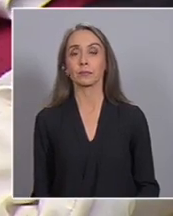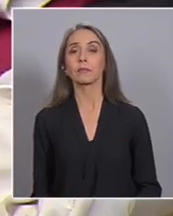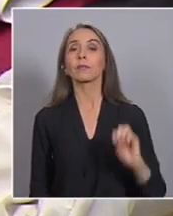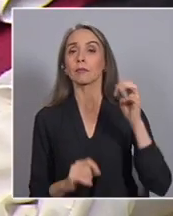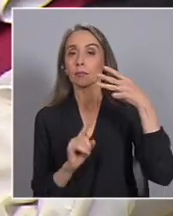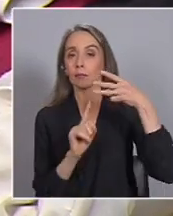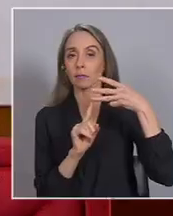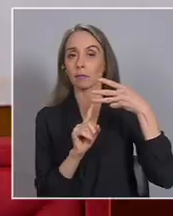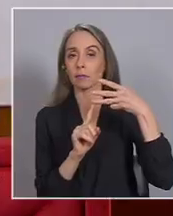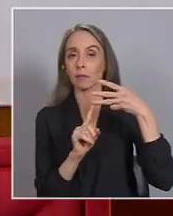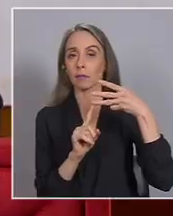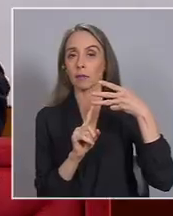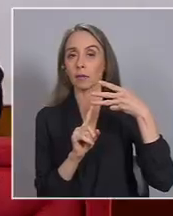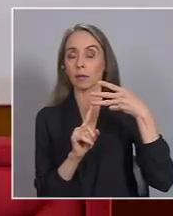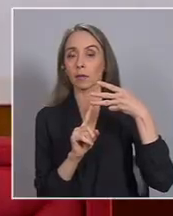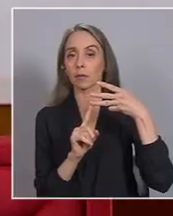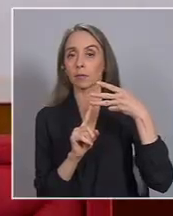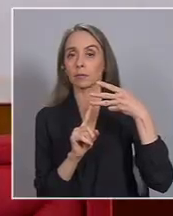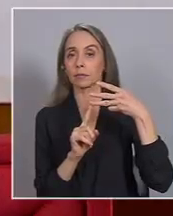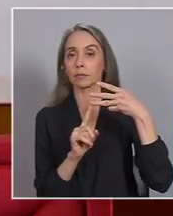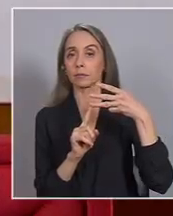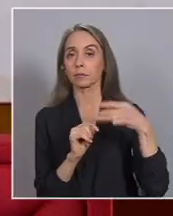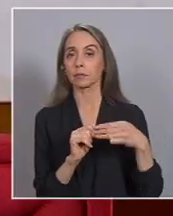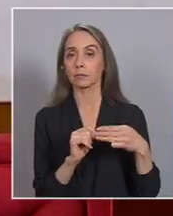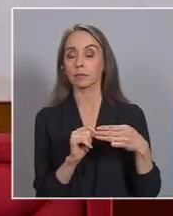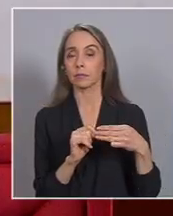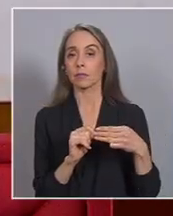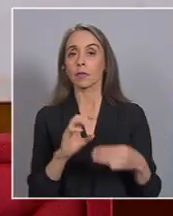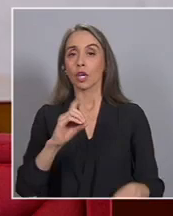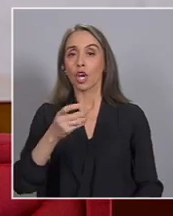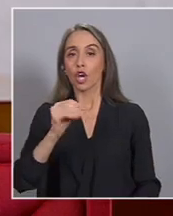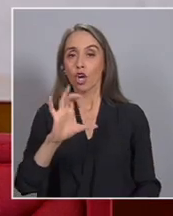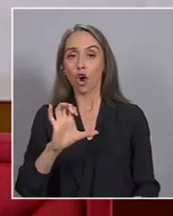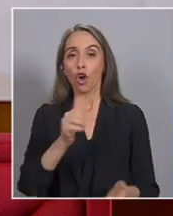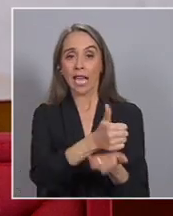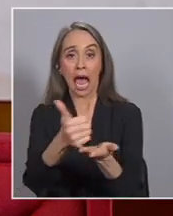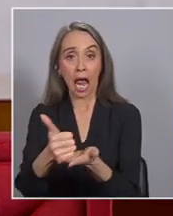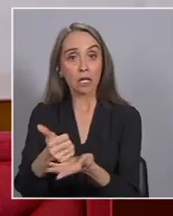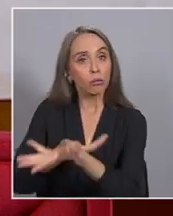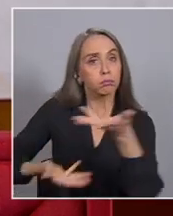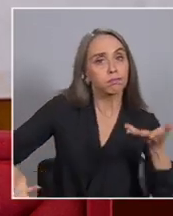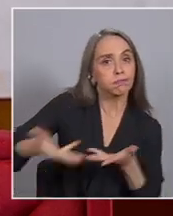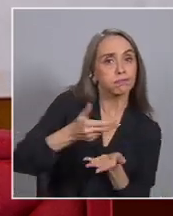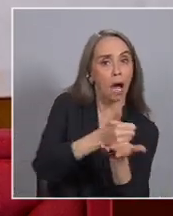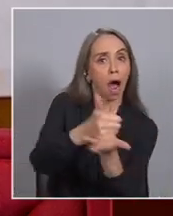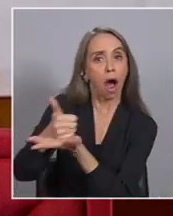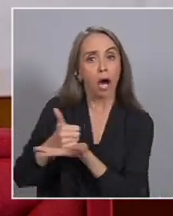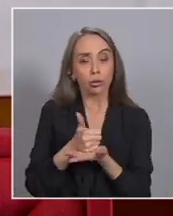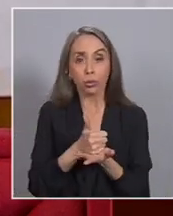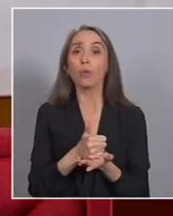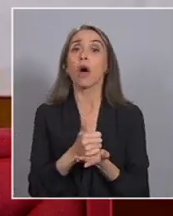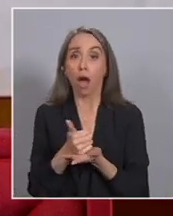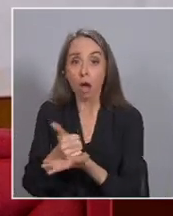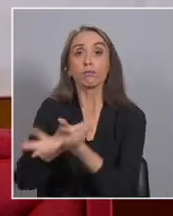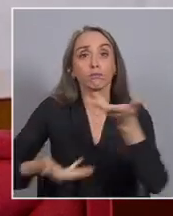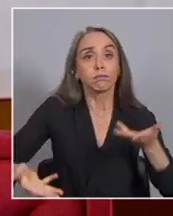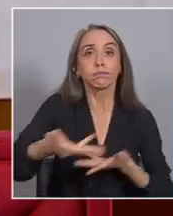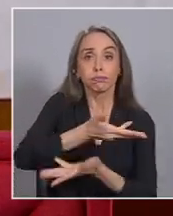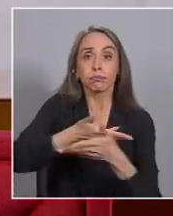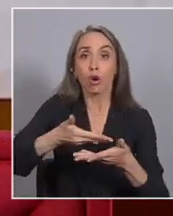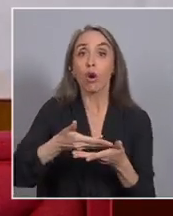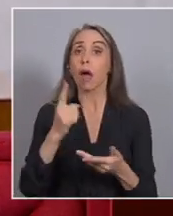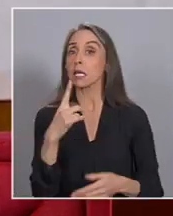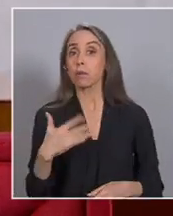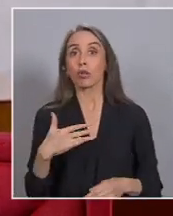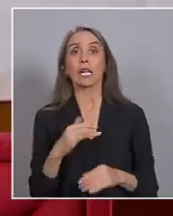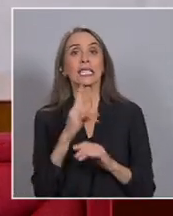Tercero, en colaboración con gobernadores y alcaldes hemos comenzado y esta colaboración es fundamental